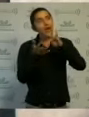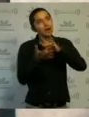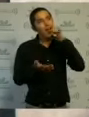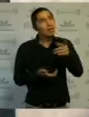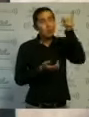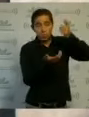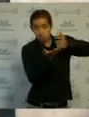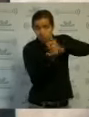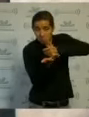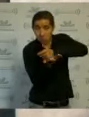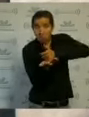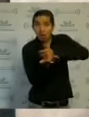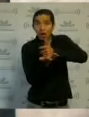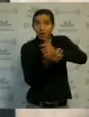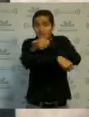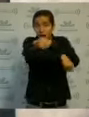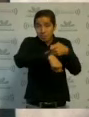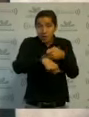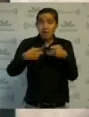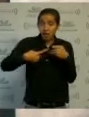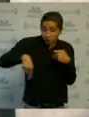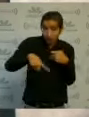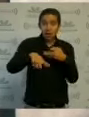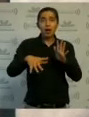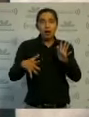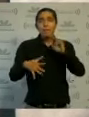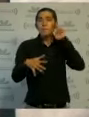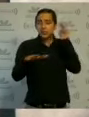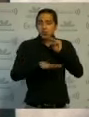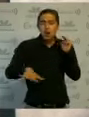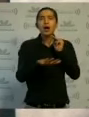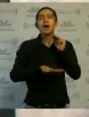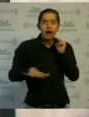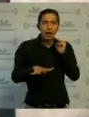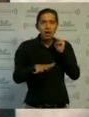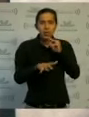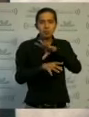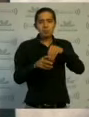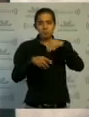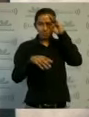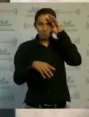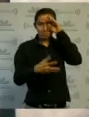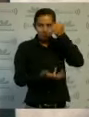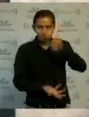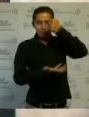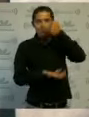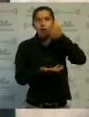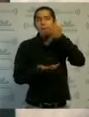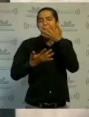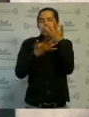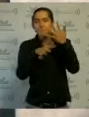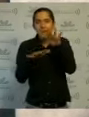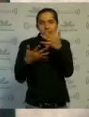les mandan a sus familias, Michoacán recibe una cantidad de dinero similar al